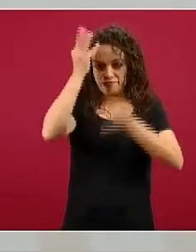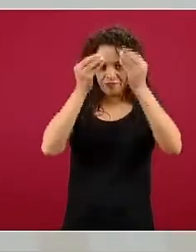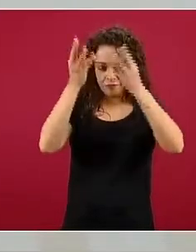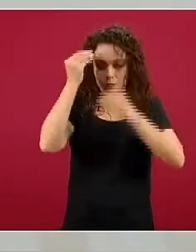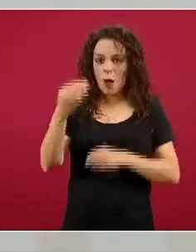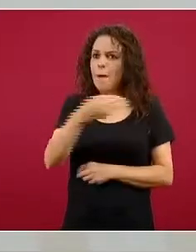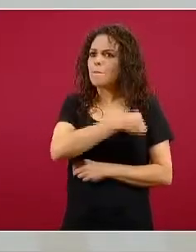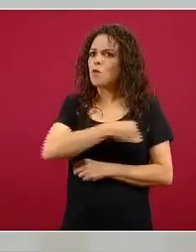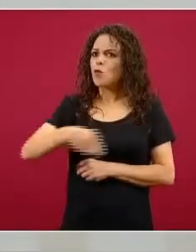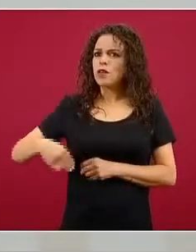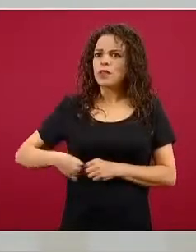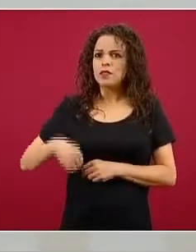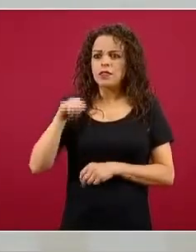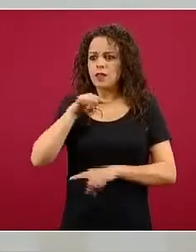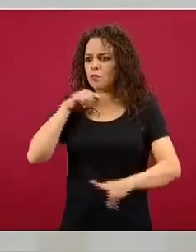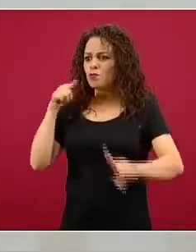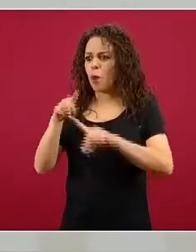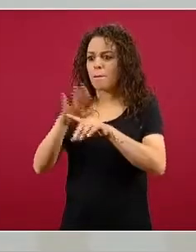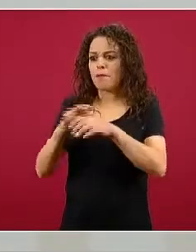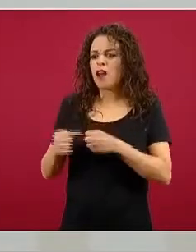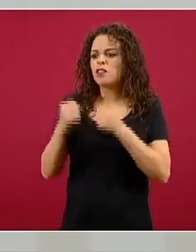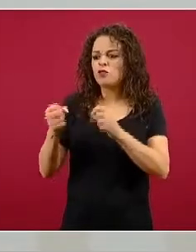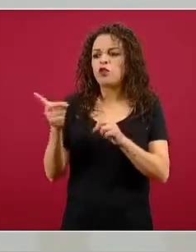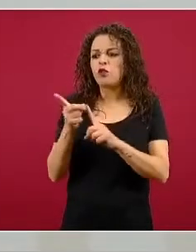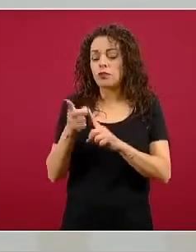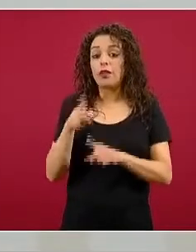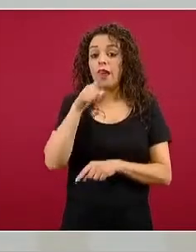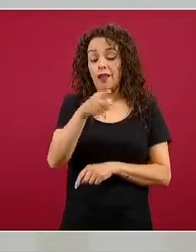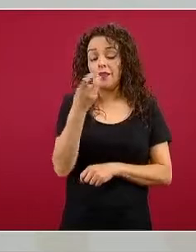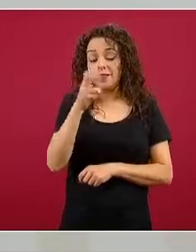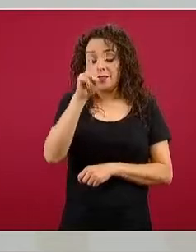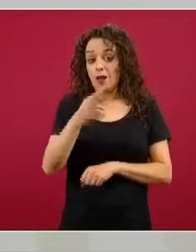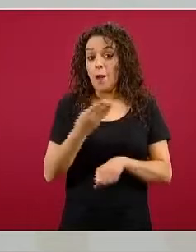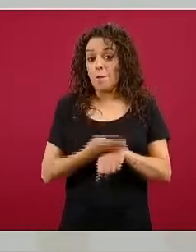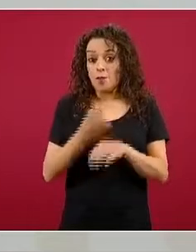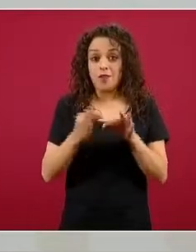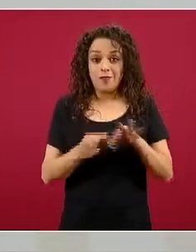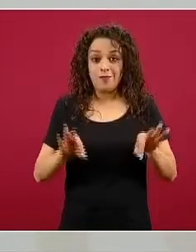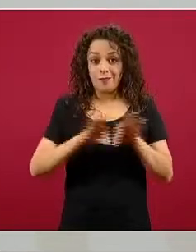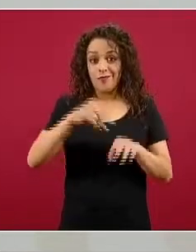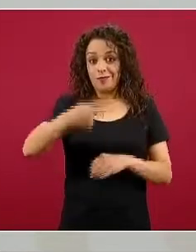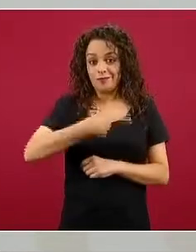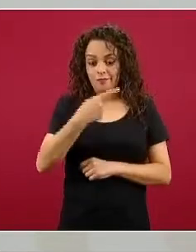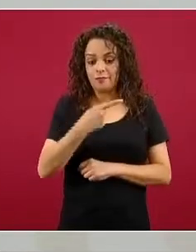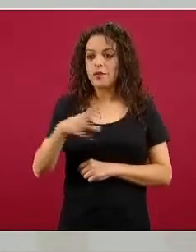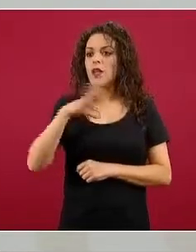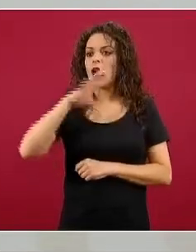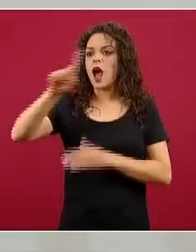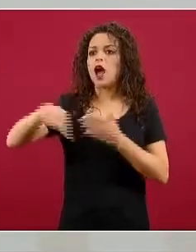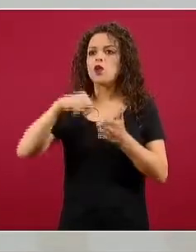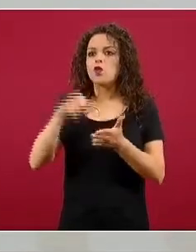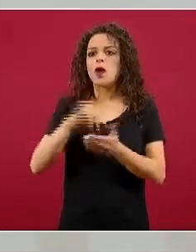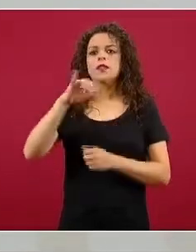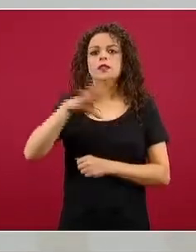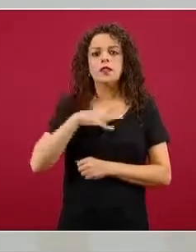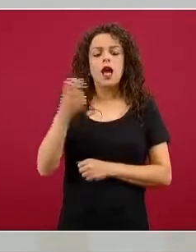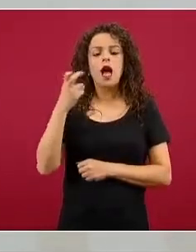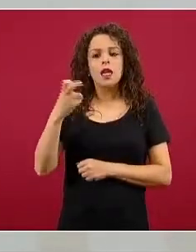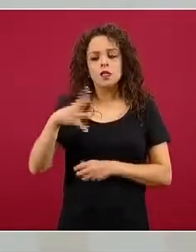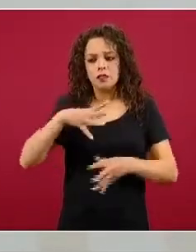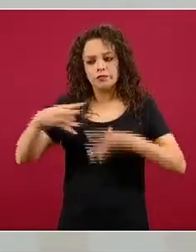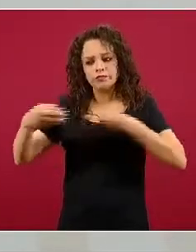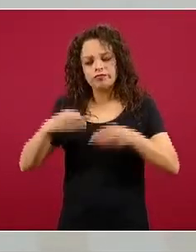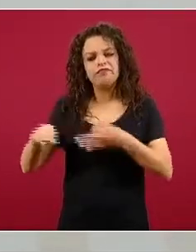prioritarios, fíjate que tocaste un tema bien importante. Realmente lo hemos visto a lo largo de la historia, que son lugares en donde existe esta transmisión